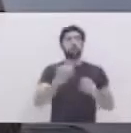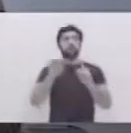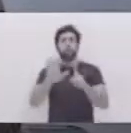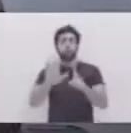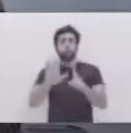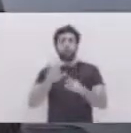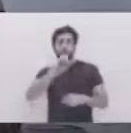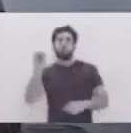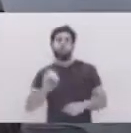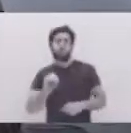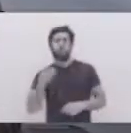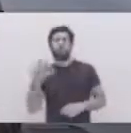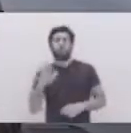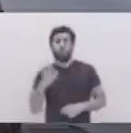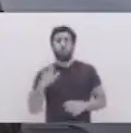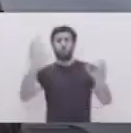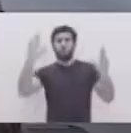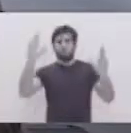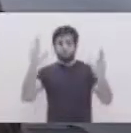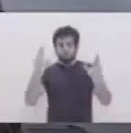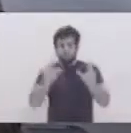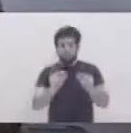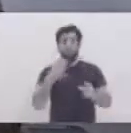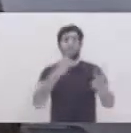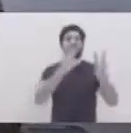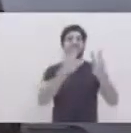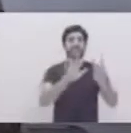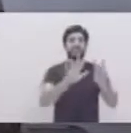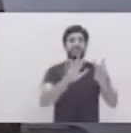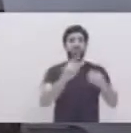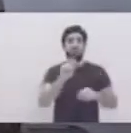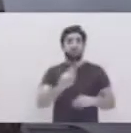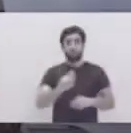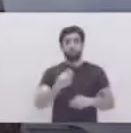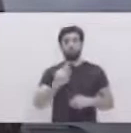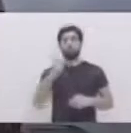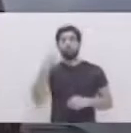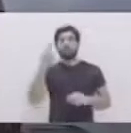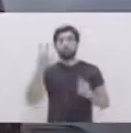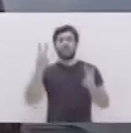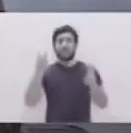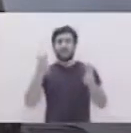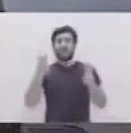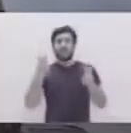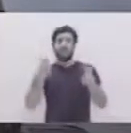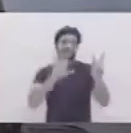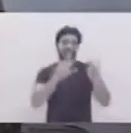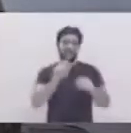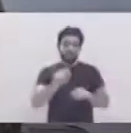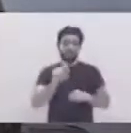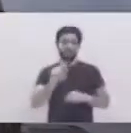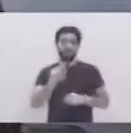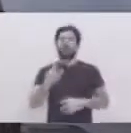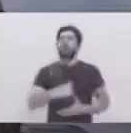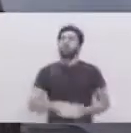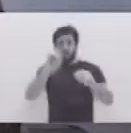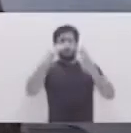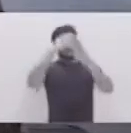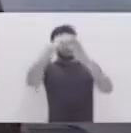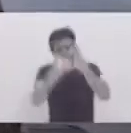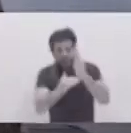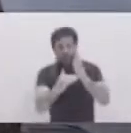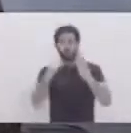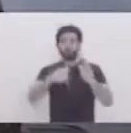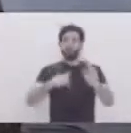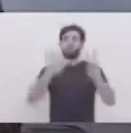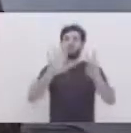en 9.6 puntos porcentuales. Se redujo en 7 puntos porcentuales la desnutrición crónica gracias